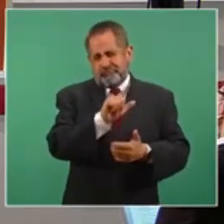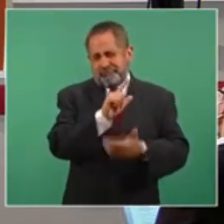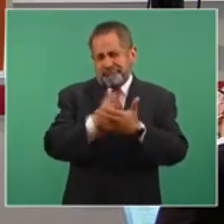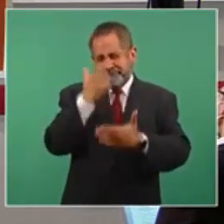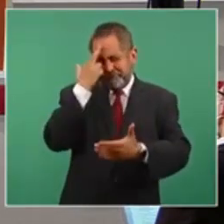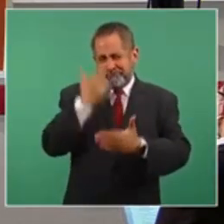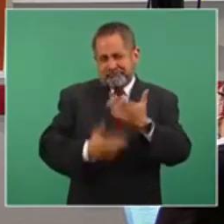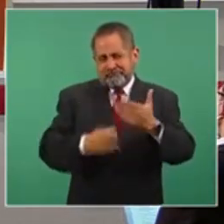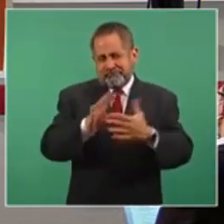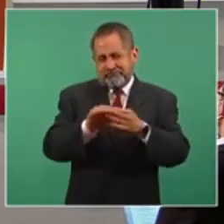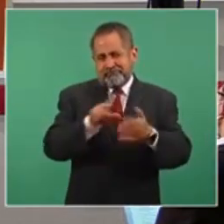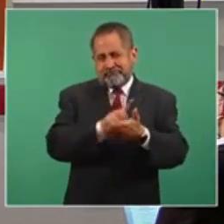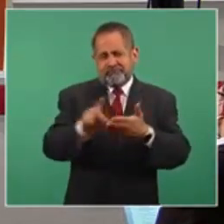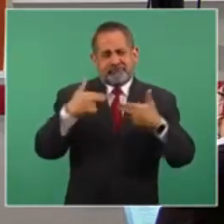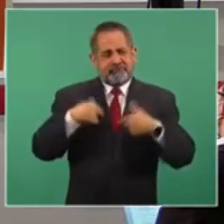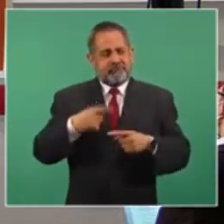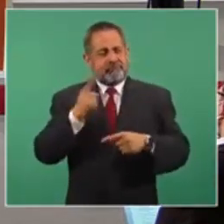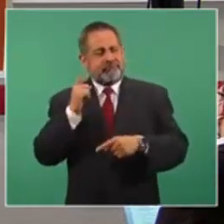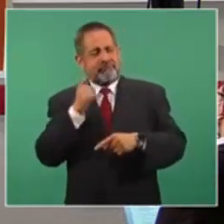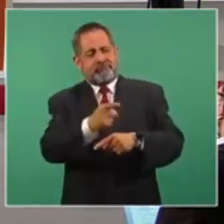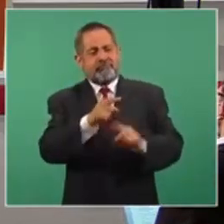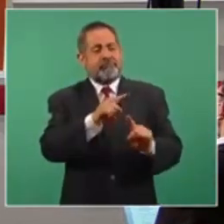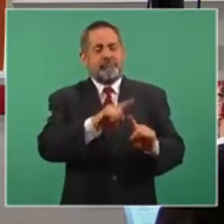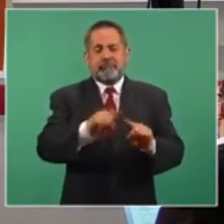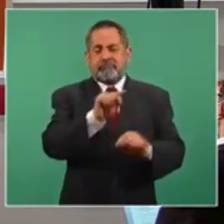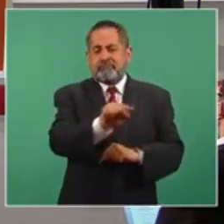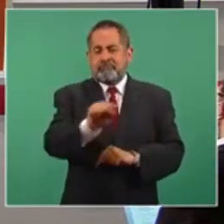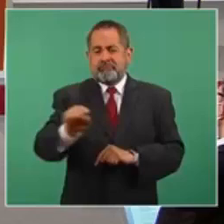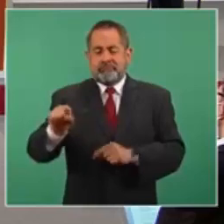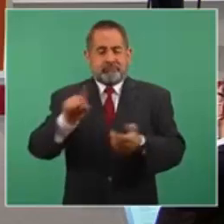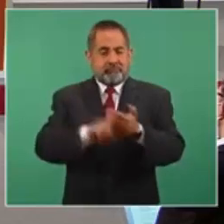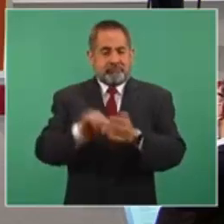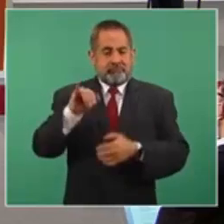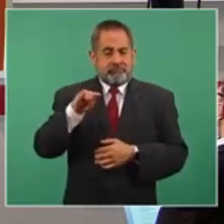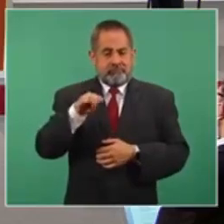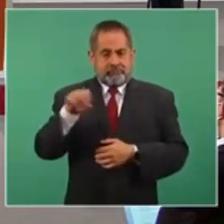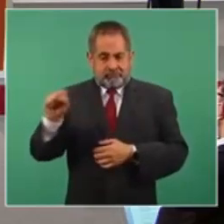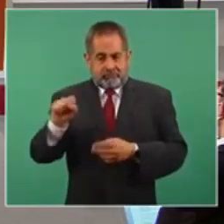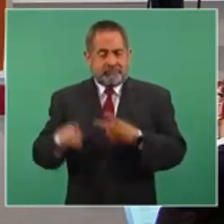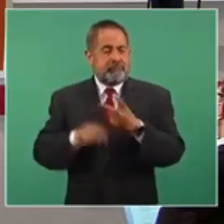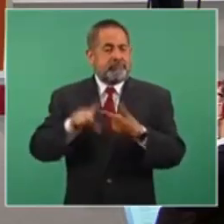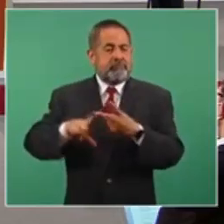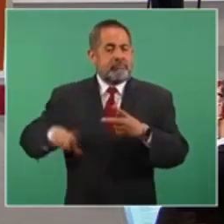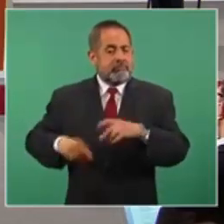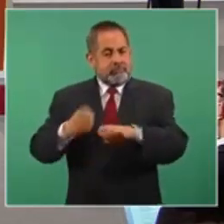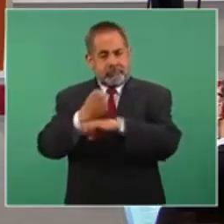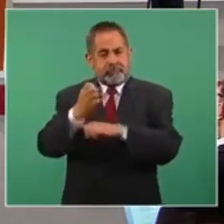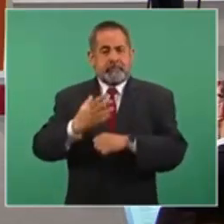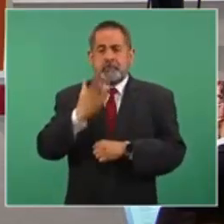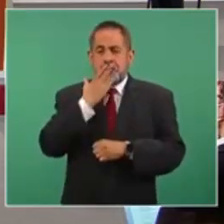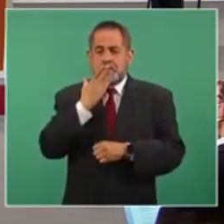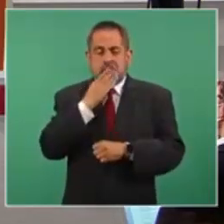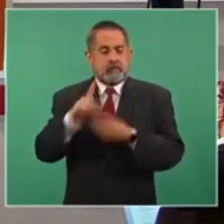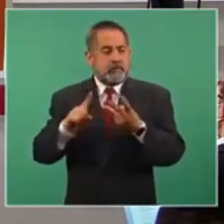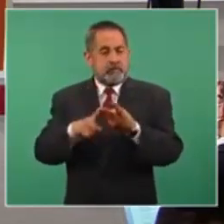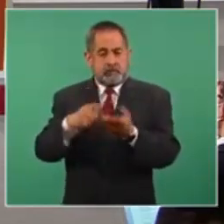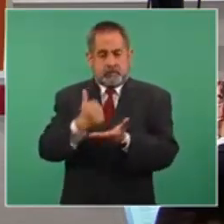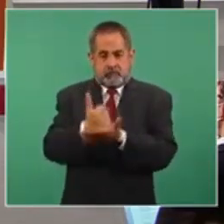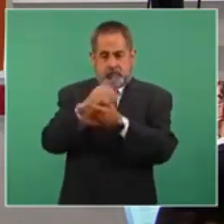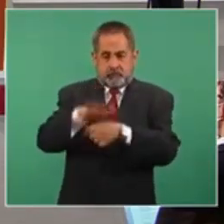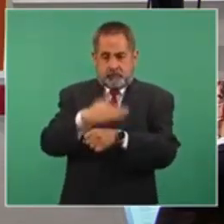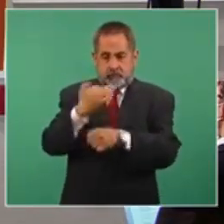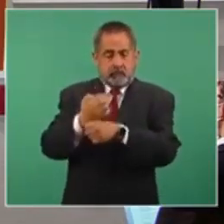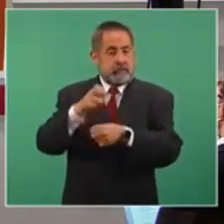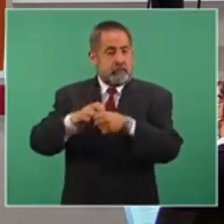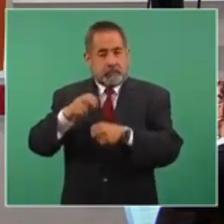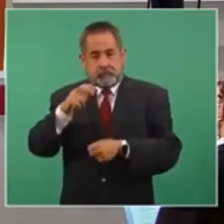graves de derechos a diversas autoridades del IMSS, del gobierno del estado de Sonora y del ayuntamiento de